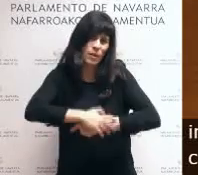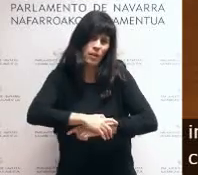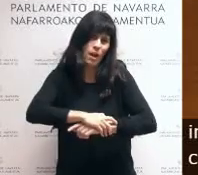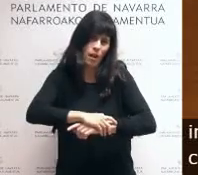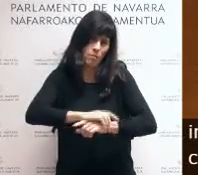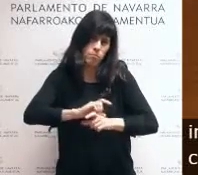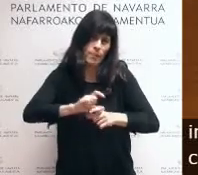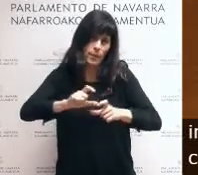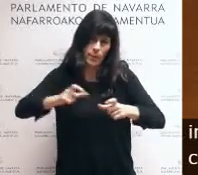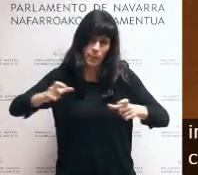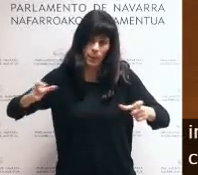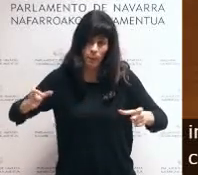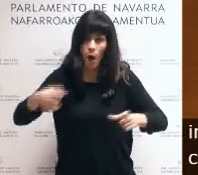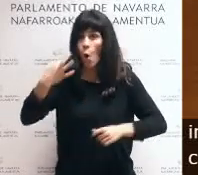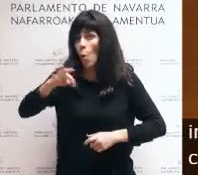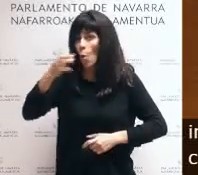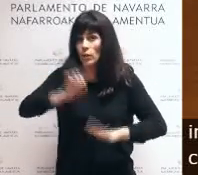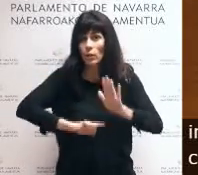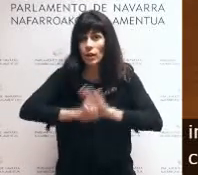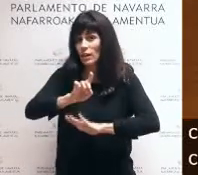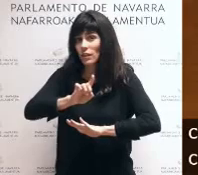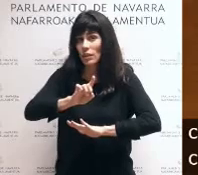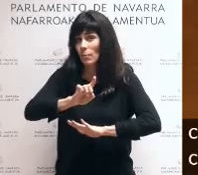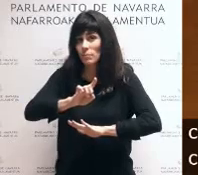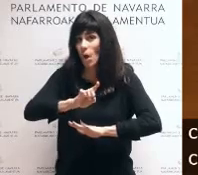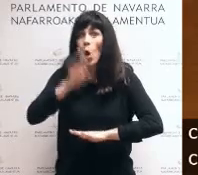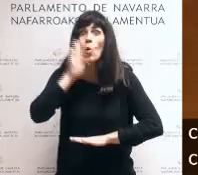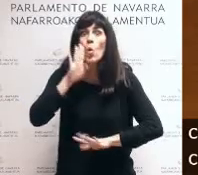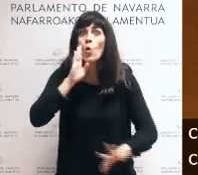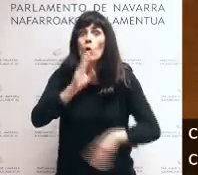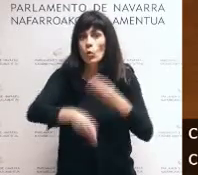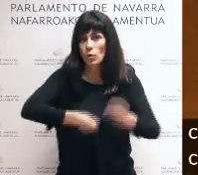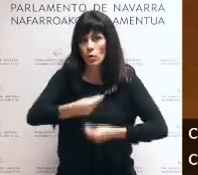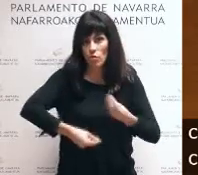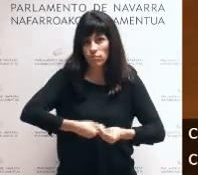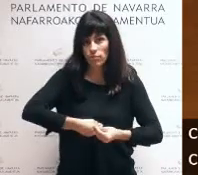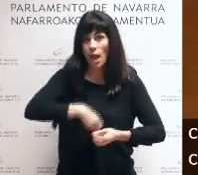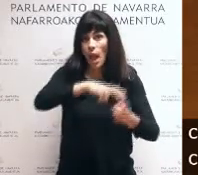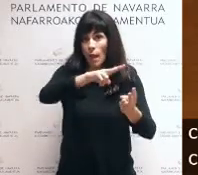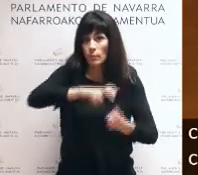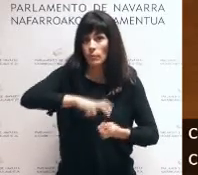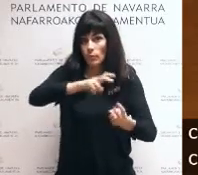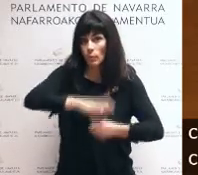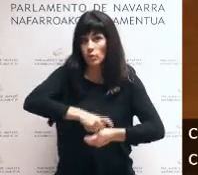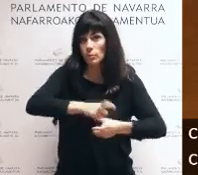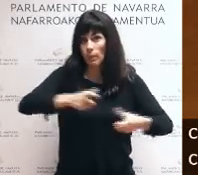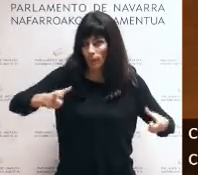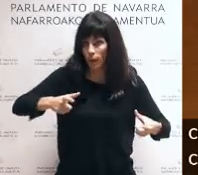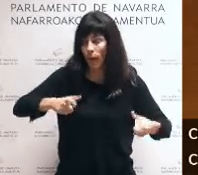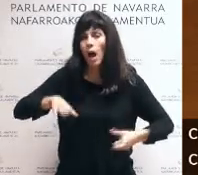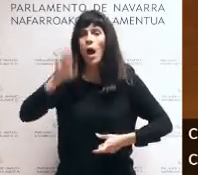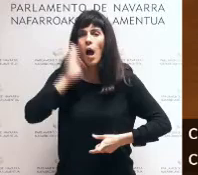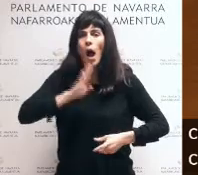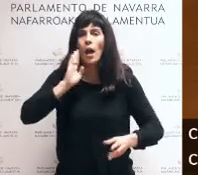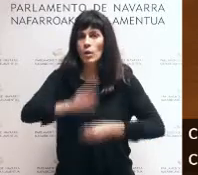Lo único que ha crecido en este periodo es la corrupción. Más impuestos y más corrupción.